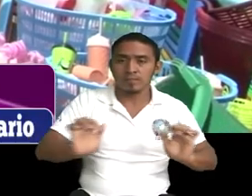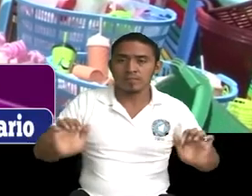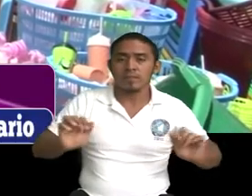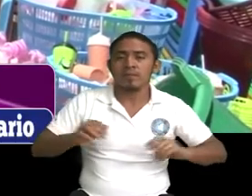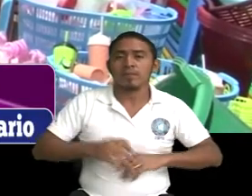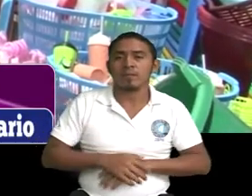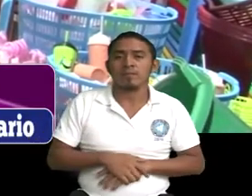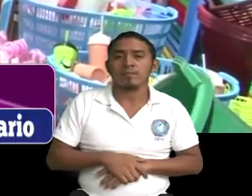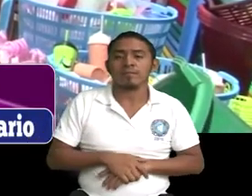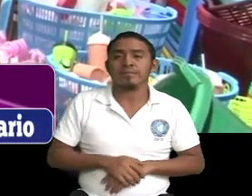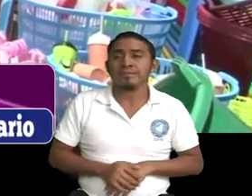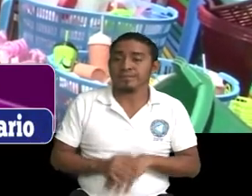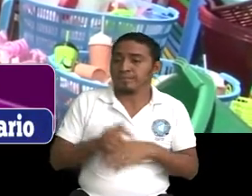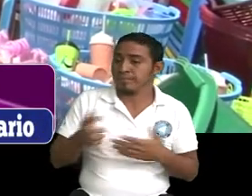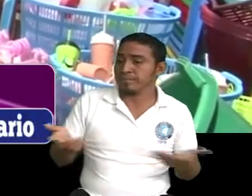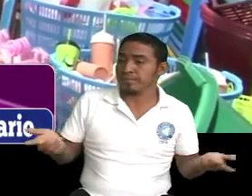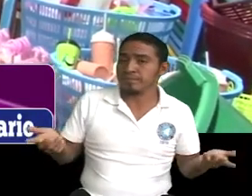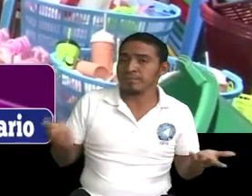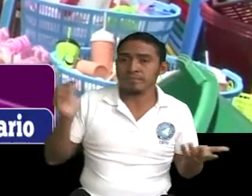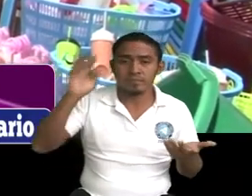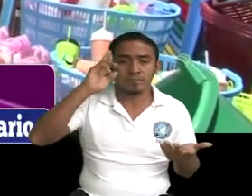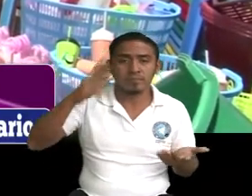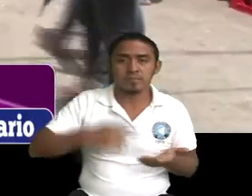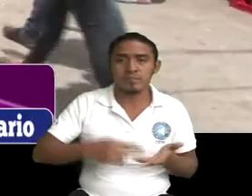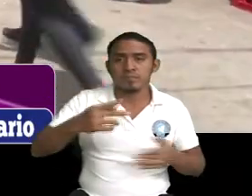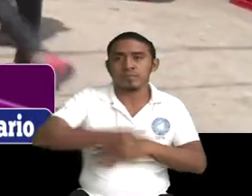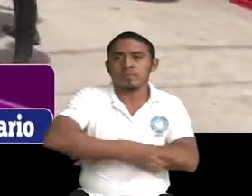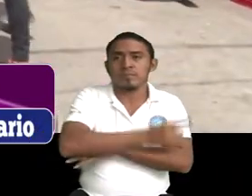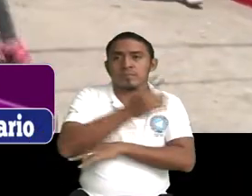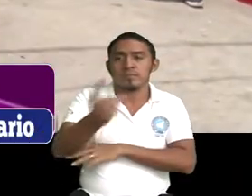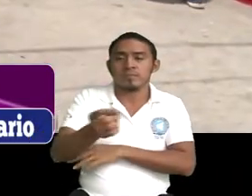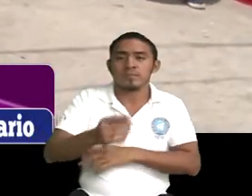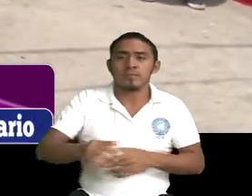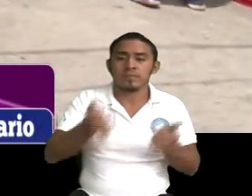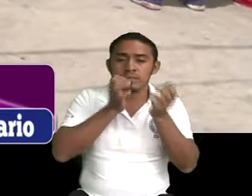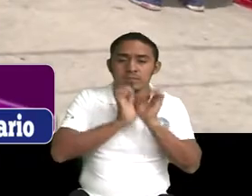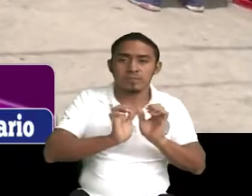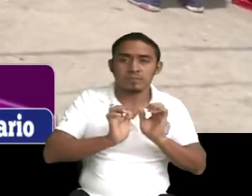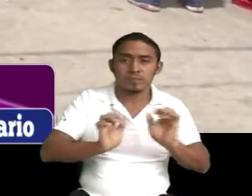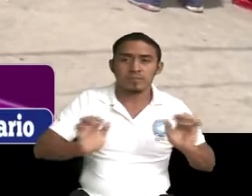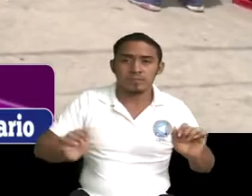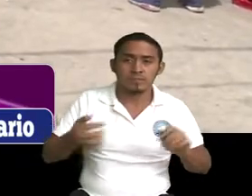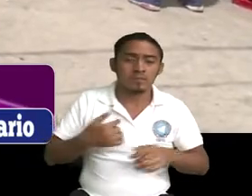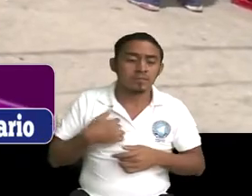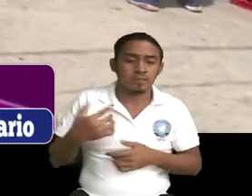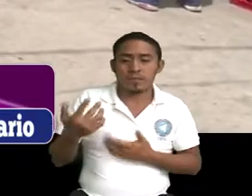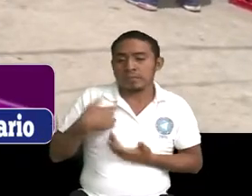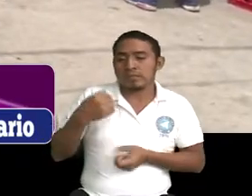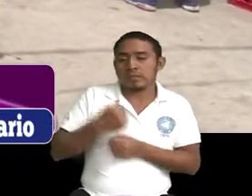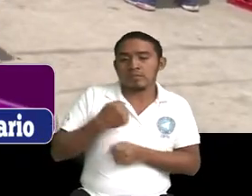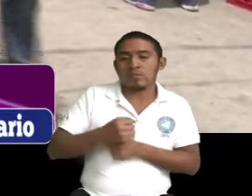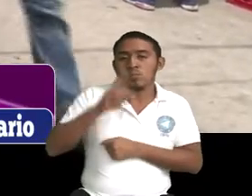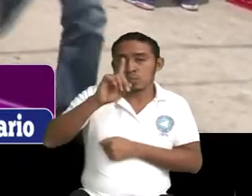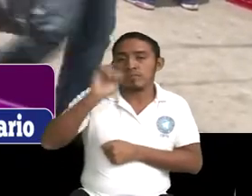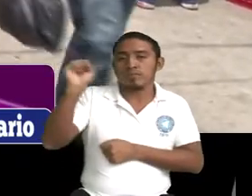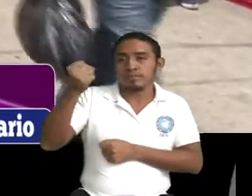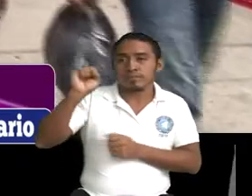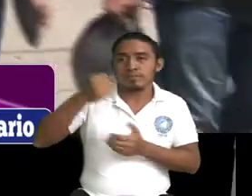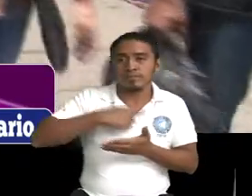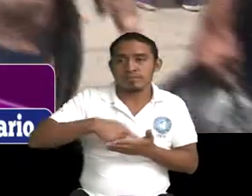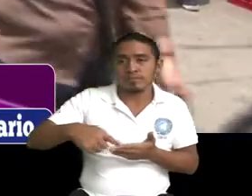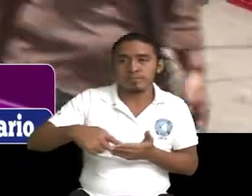del niño para conmemorar el día del niño, pero para nosotros es toda una semana que va a